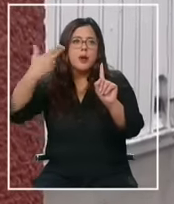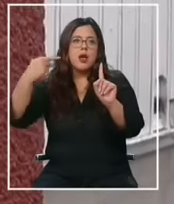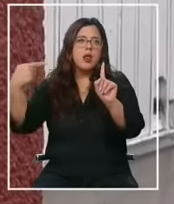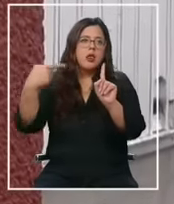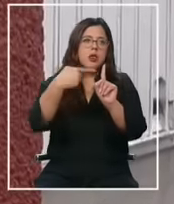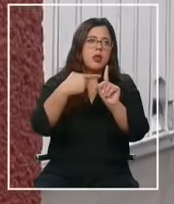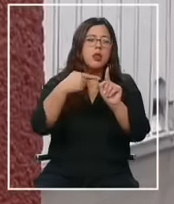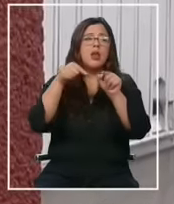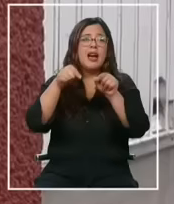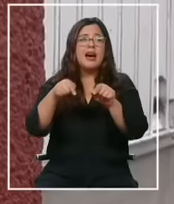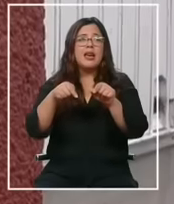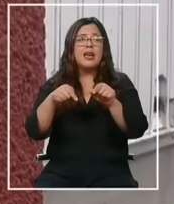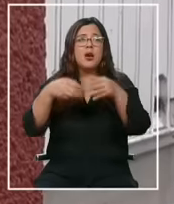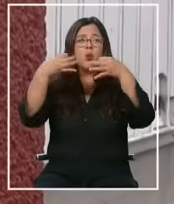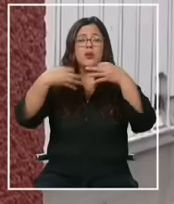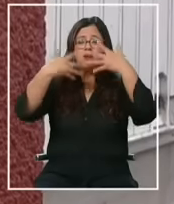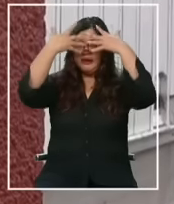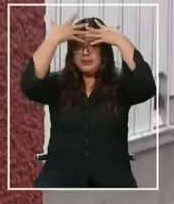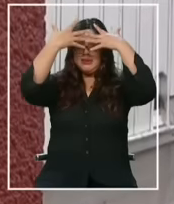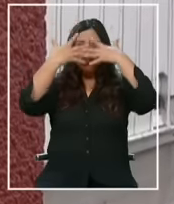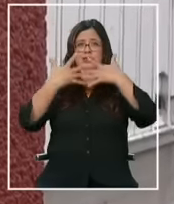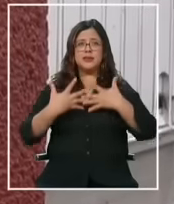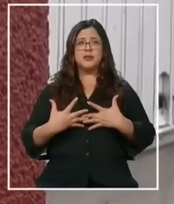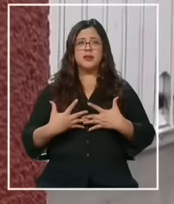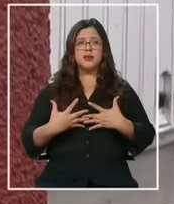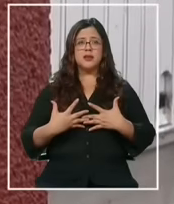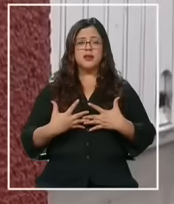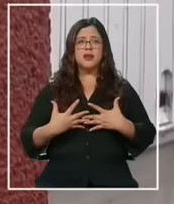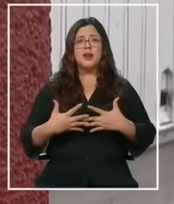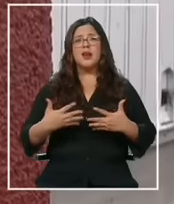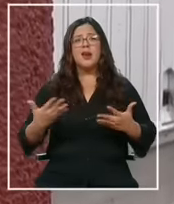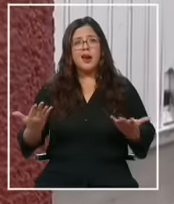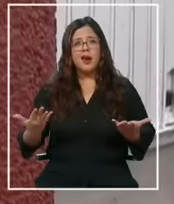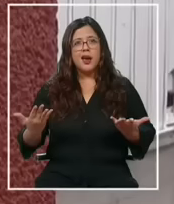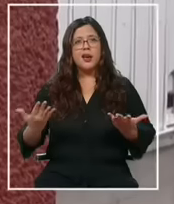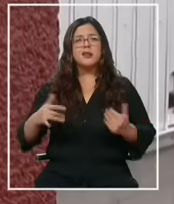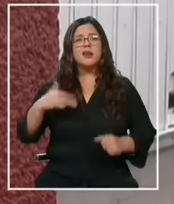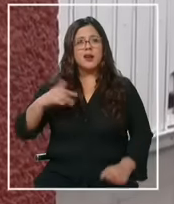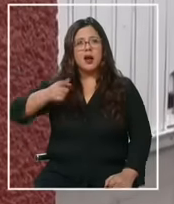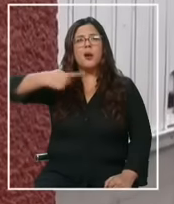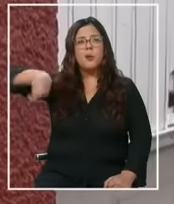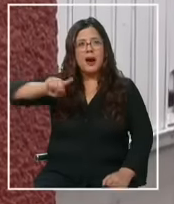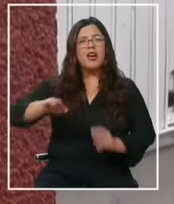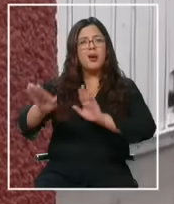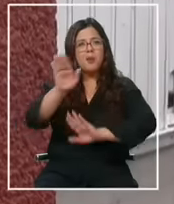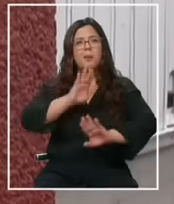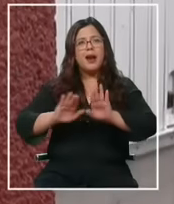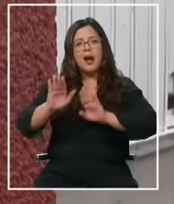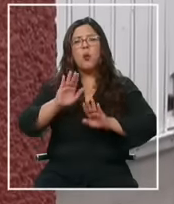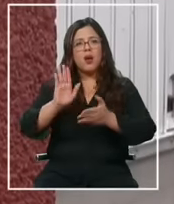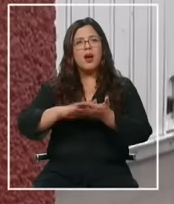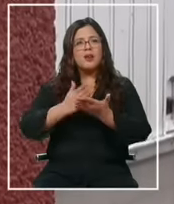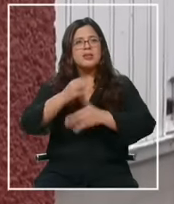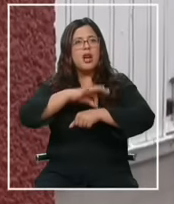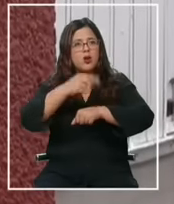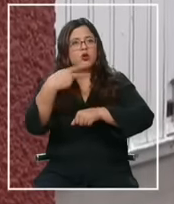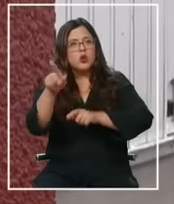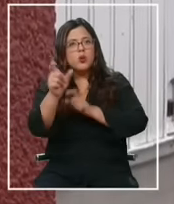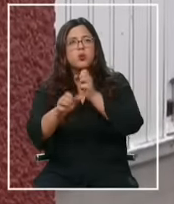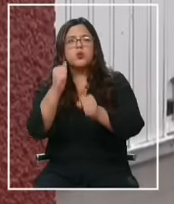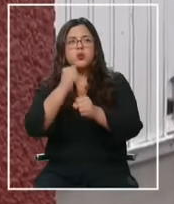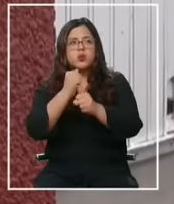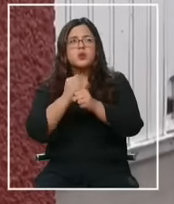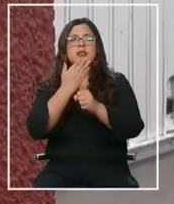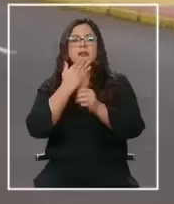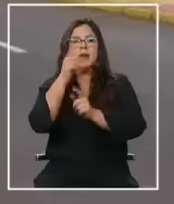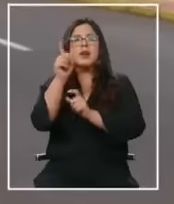ya ir con este armamento de chaleco antibalas y casco ya es prioridad para ellos, para proteger su propia salud como trabajador y también que la cuide a